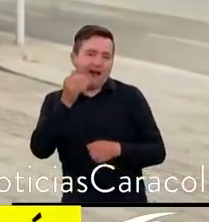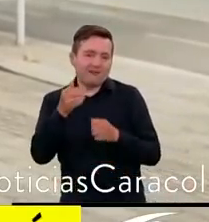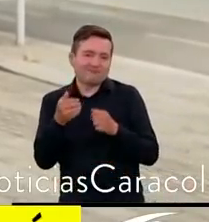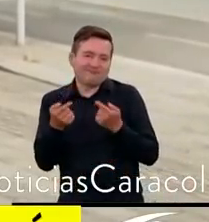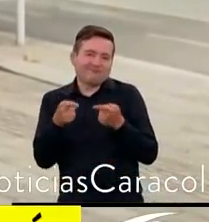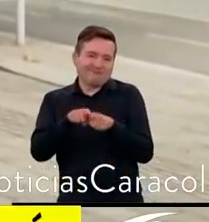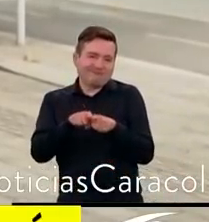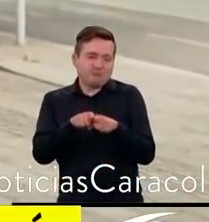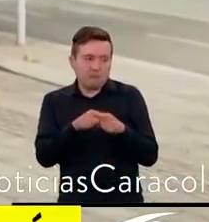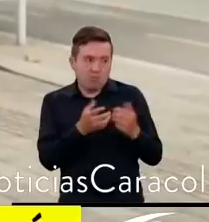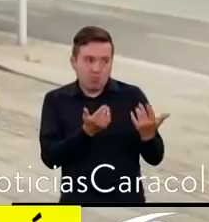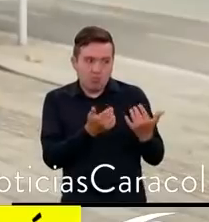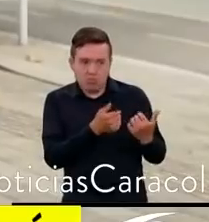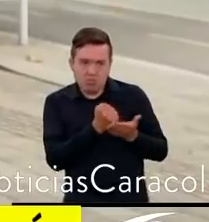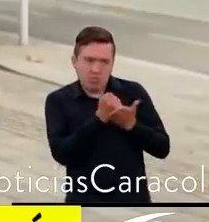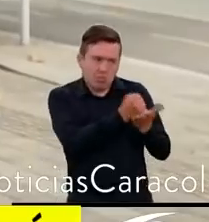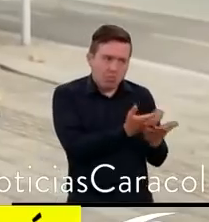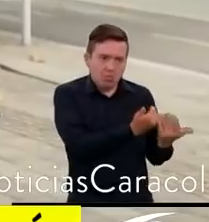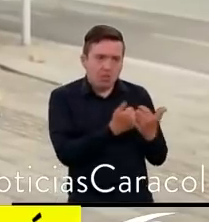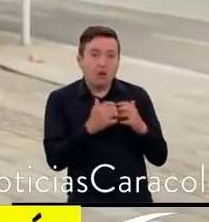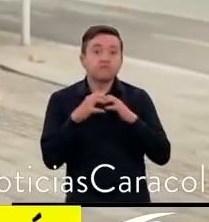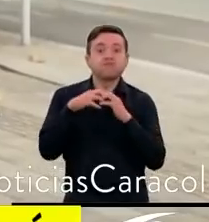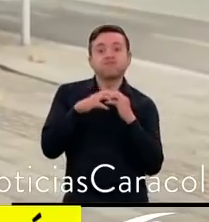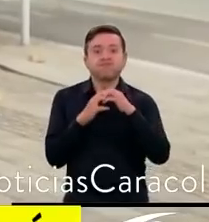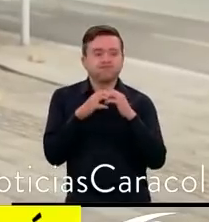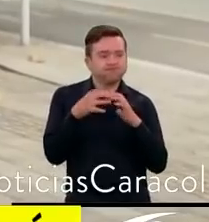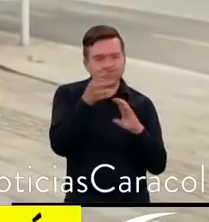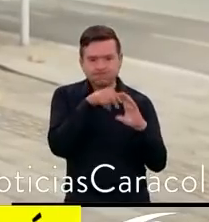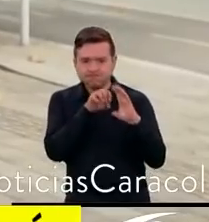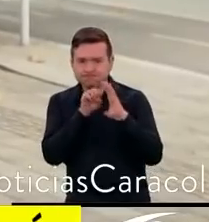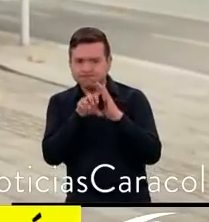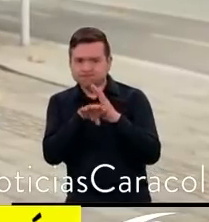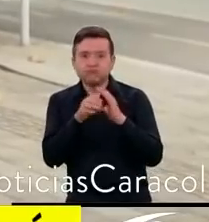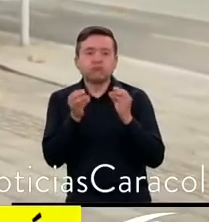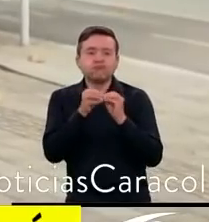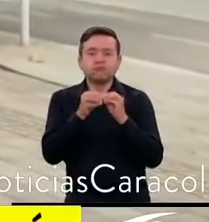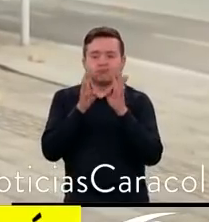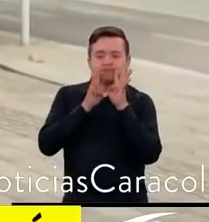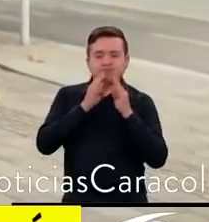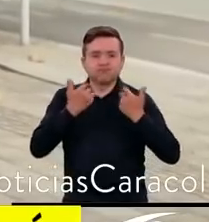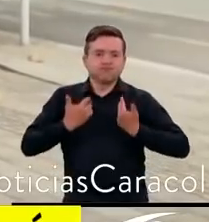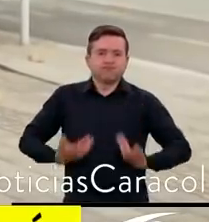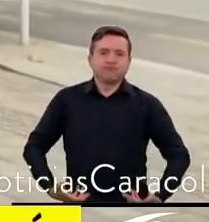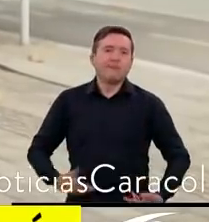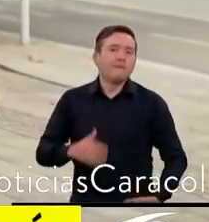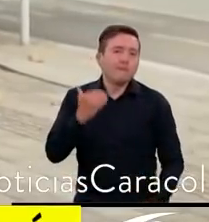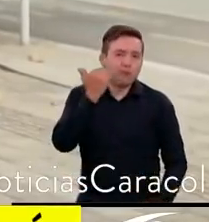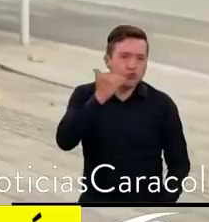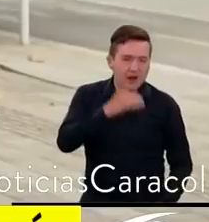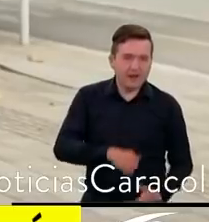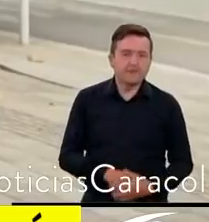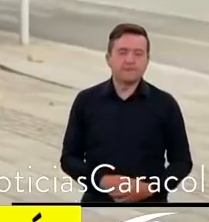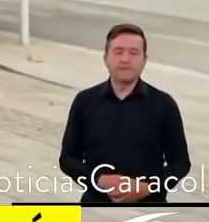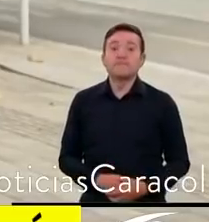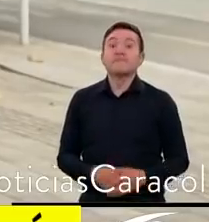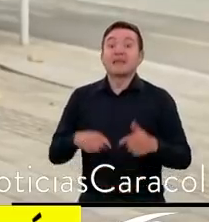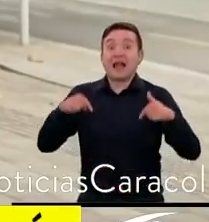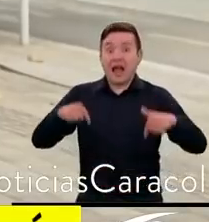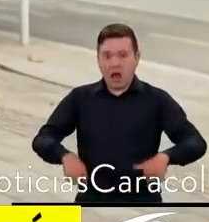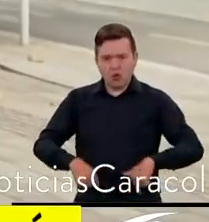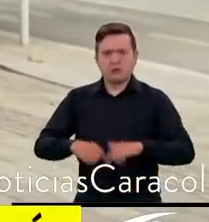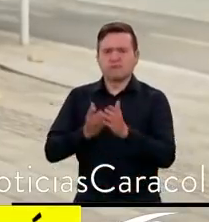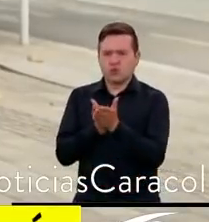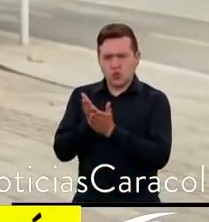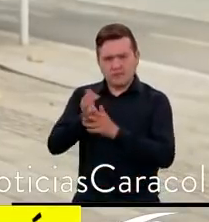un transporte de carga, así como lo mencionaba el general, vestido de mujer. Y asimismo, en este momento también las autoridades continúan